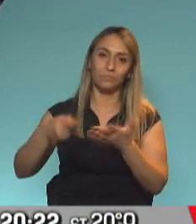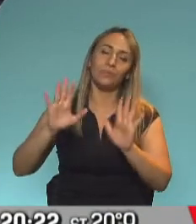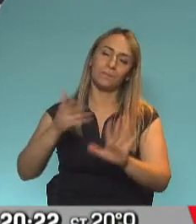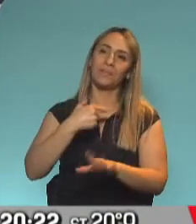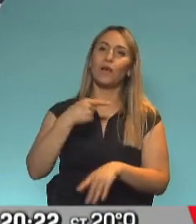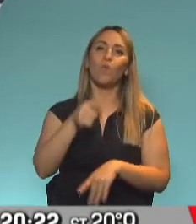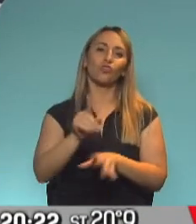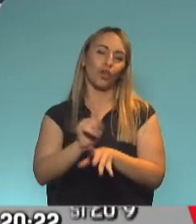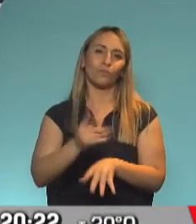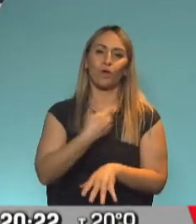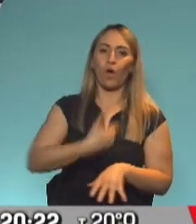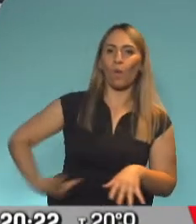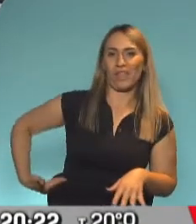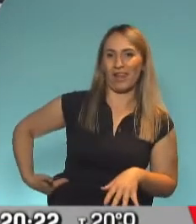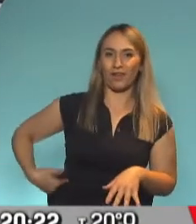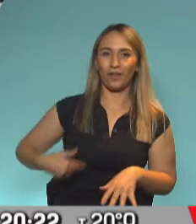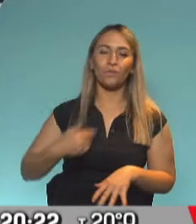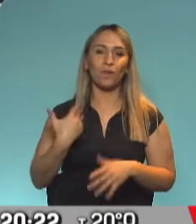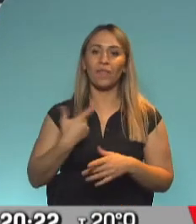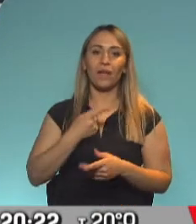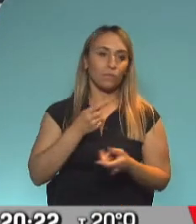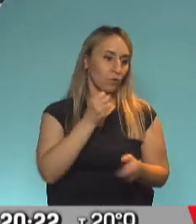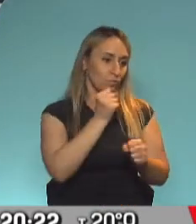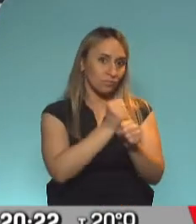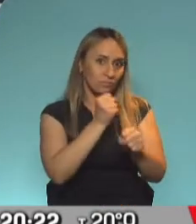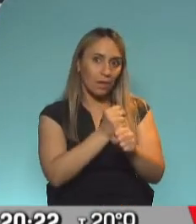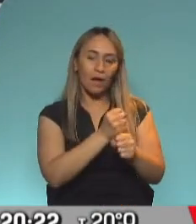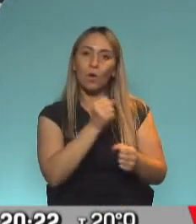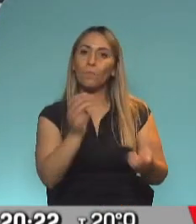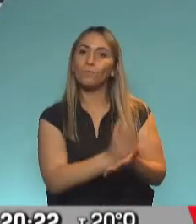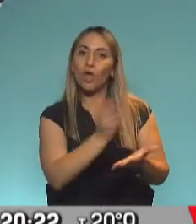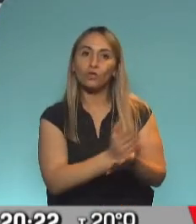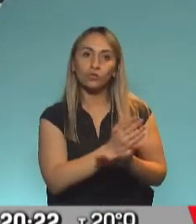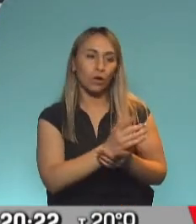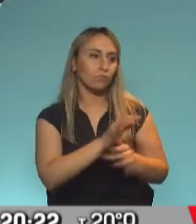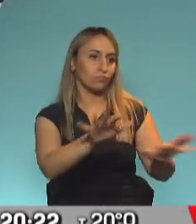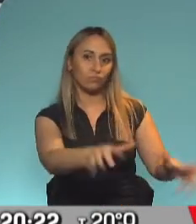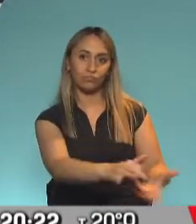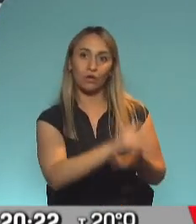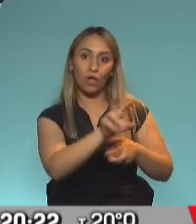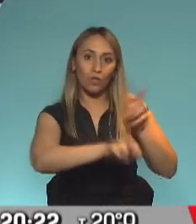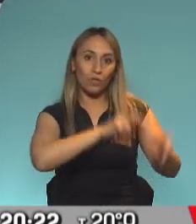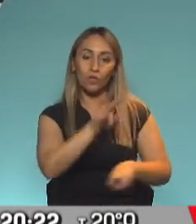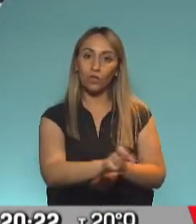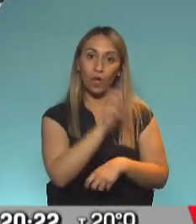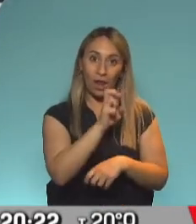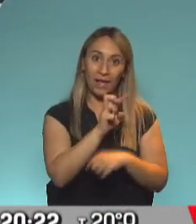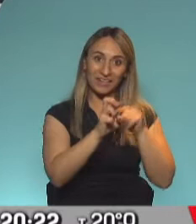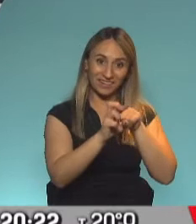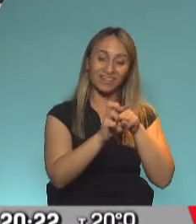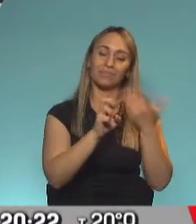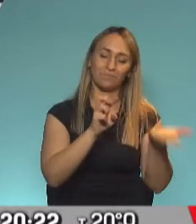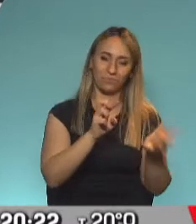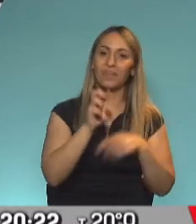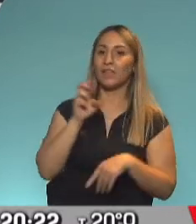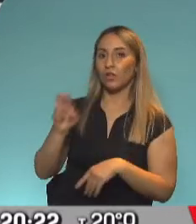pueda generar los dólares necesarios para hacer frente a los vencimientos que tiene. Hoy no los tiene, no puede, por eso lo va a refinanciar. Pero a la contracara de